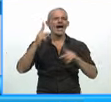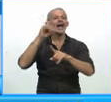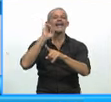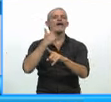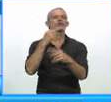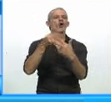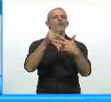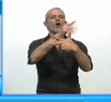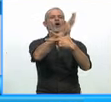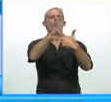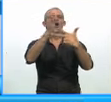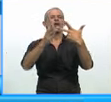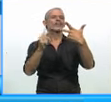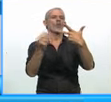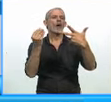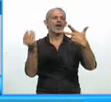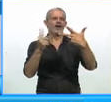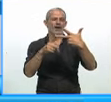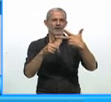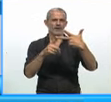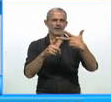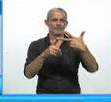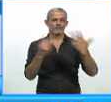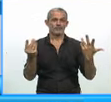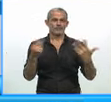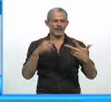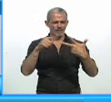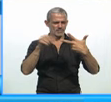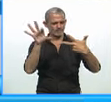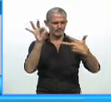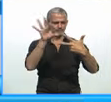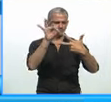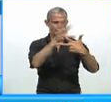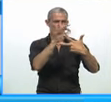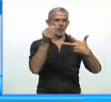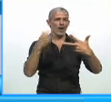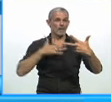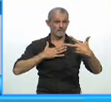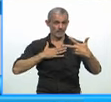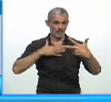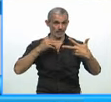gusta vos, te gustaría vos que fuera el orden? El orden para mí.